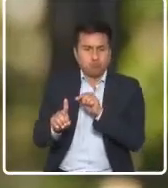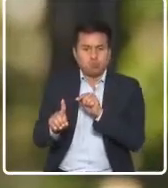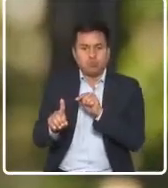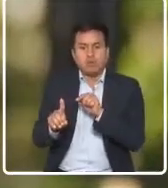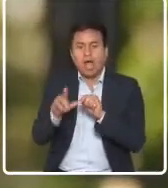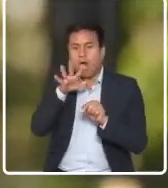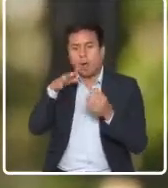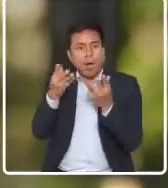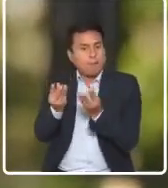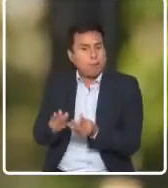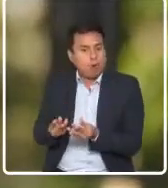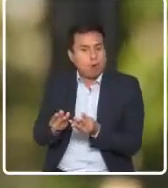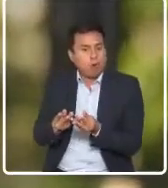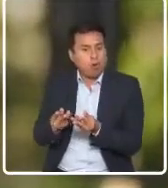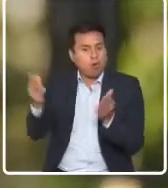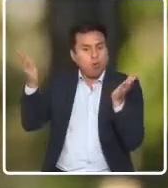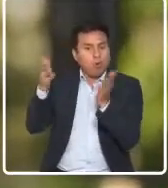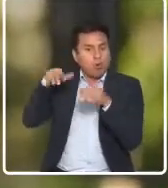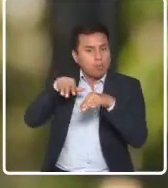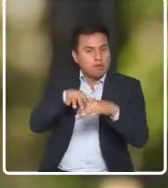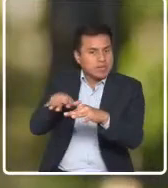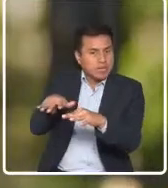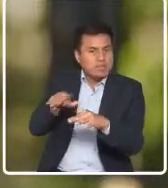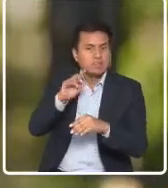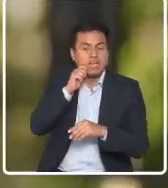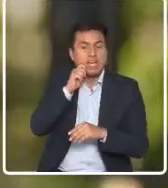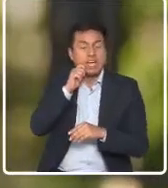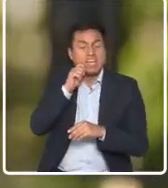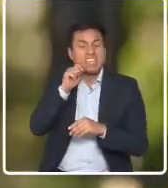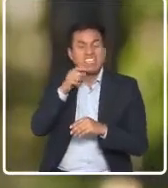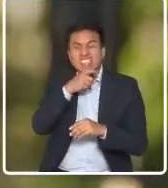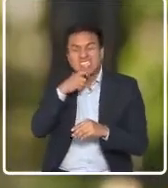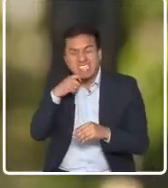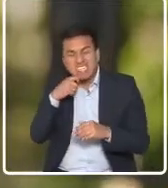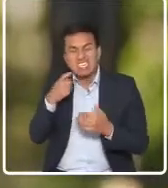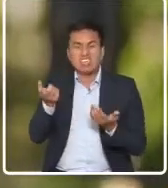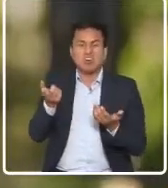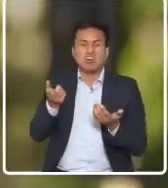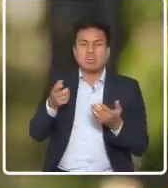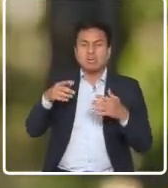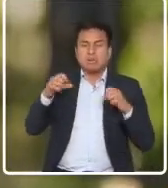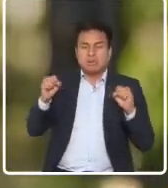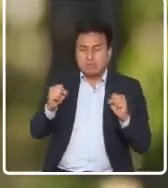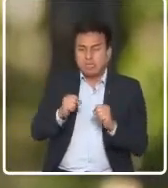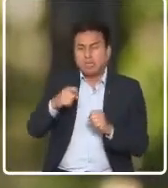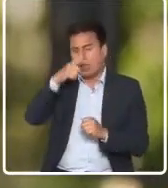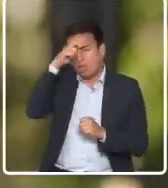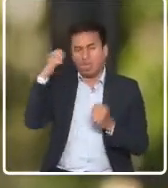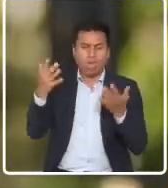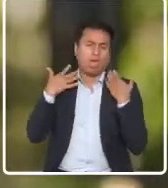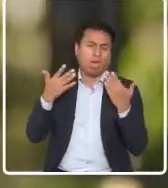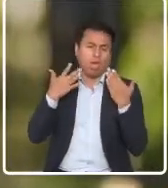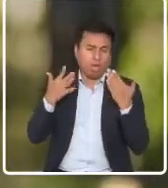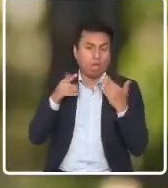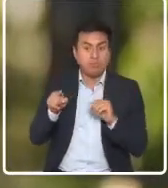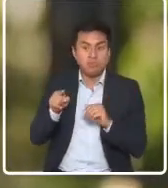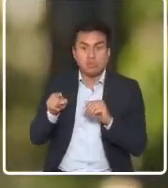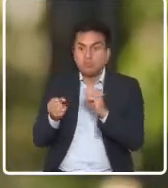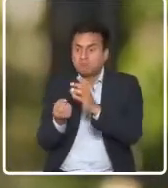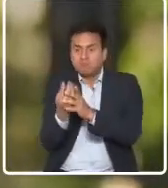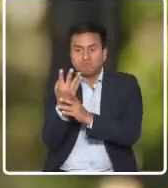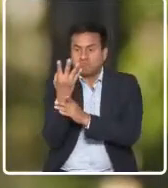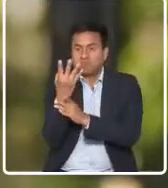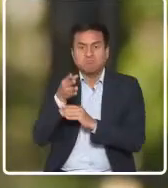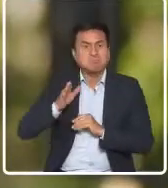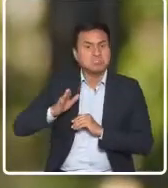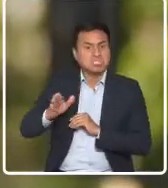Escasa agua, lomas y vegas, pero que en medio de sequías, de inviernos crudos, de veranos sofocantes, sigue